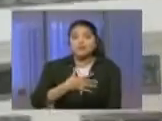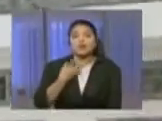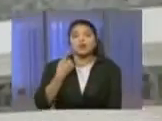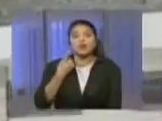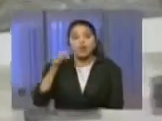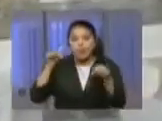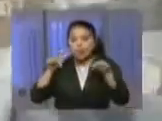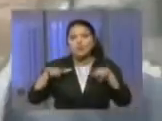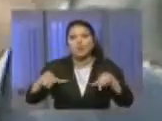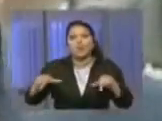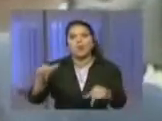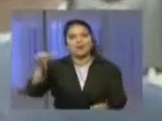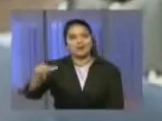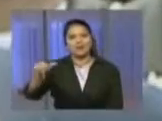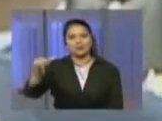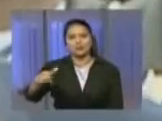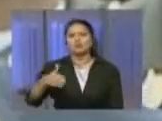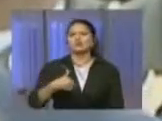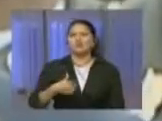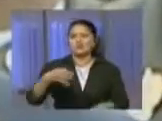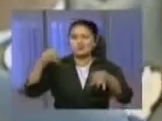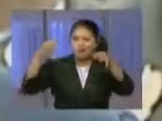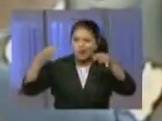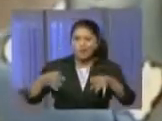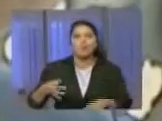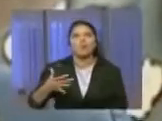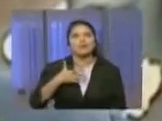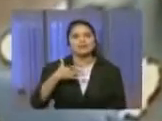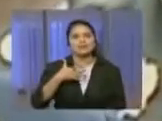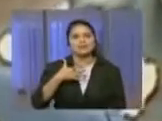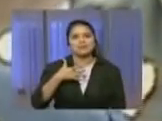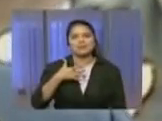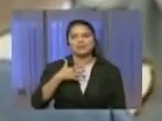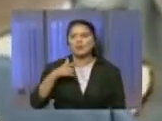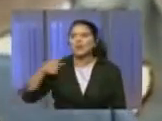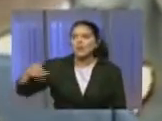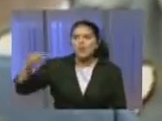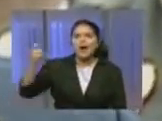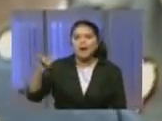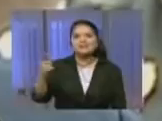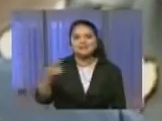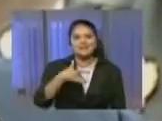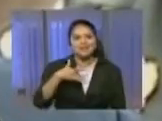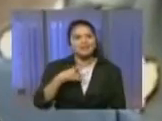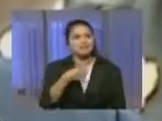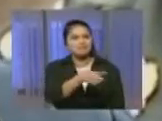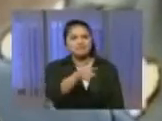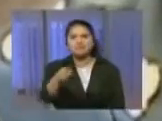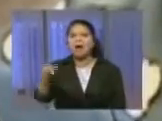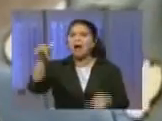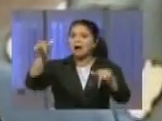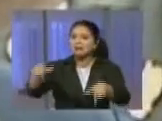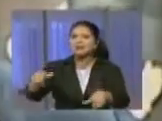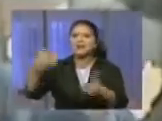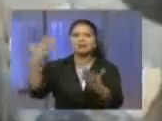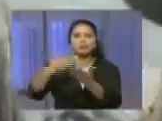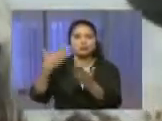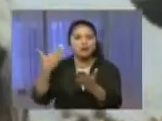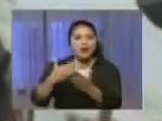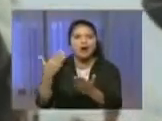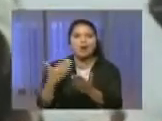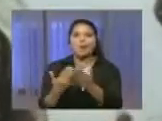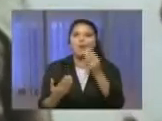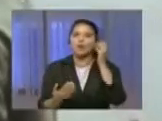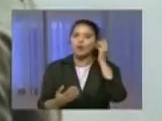lugares y estoy seguro que comparto este sentimiento Con quienes por aquí pasamos